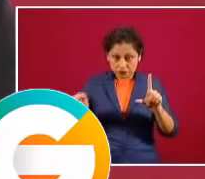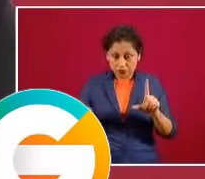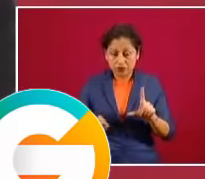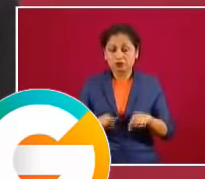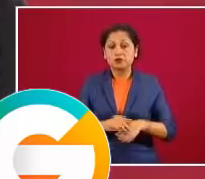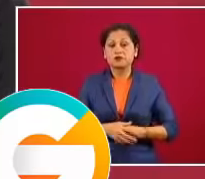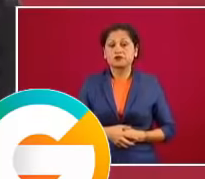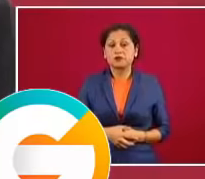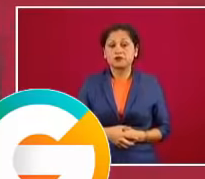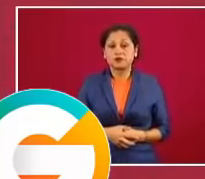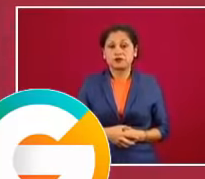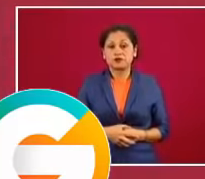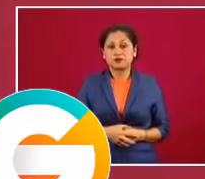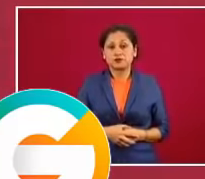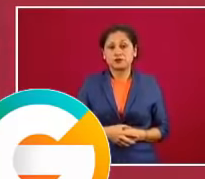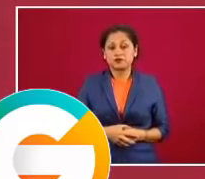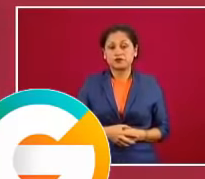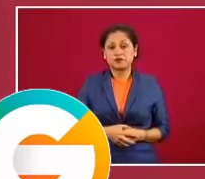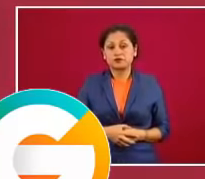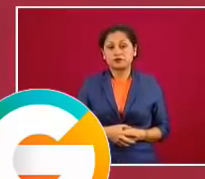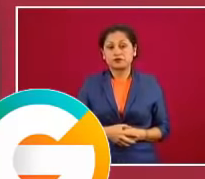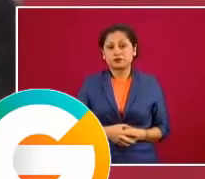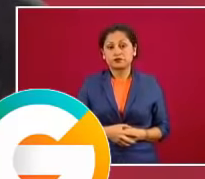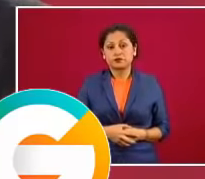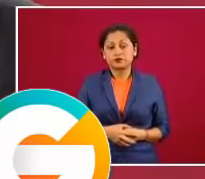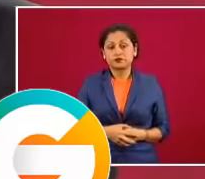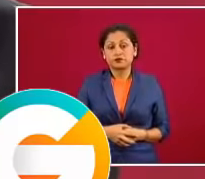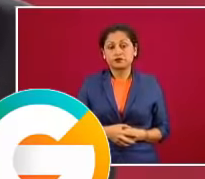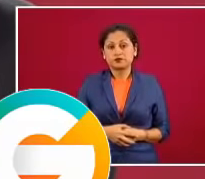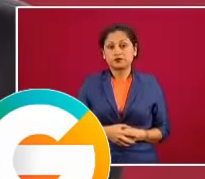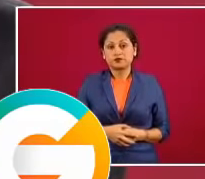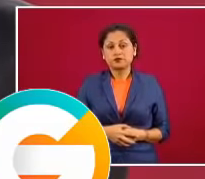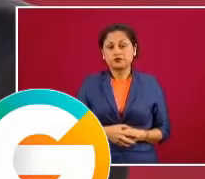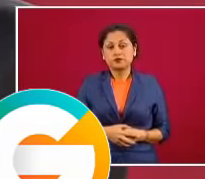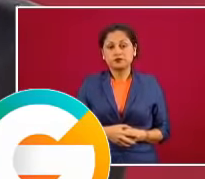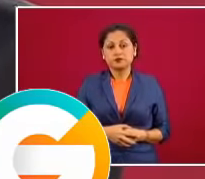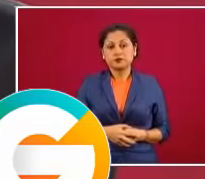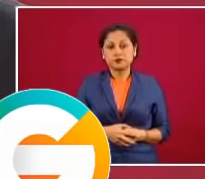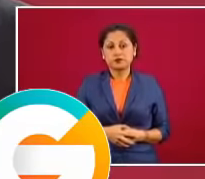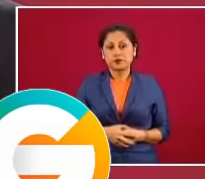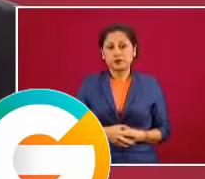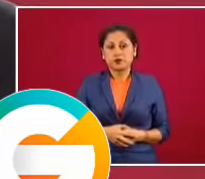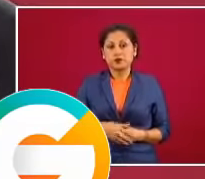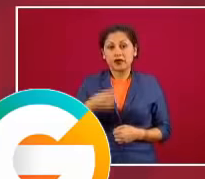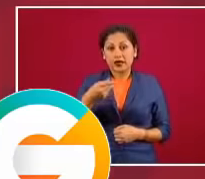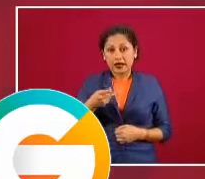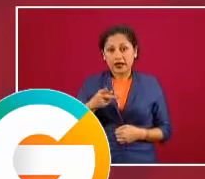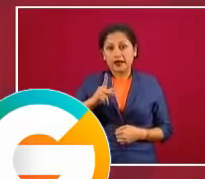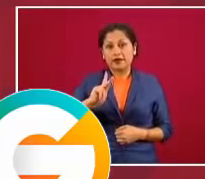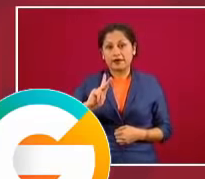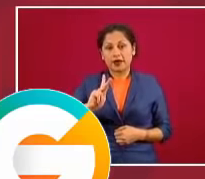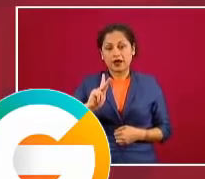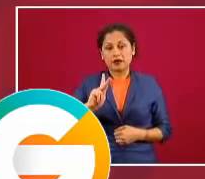desde luego, sí y solo sí, como diría Hugo,